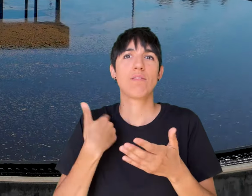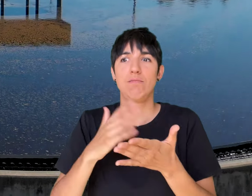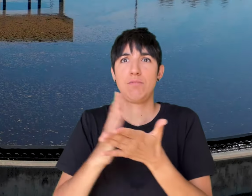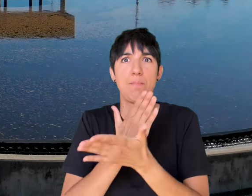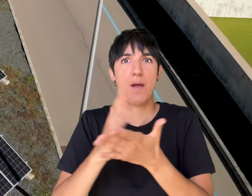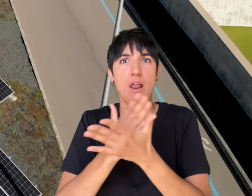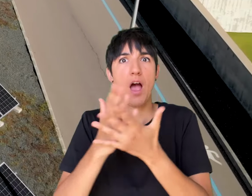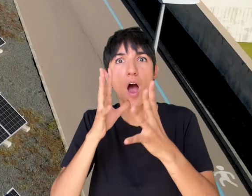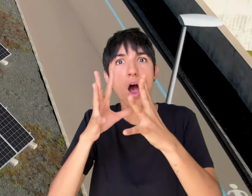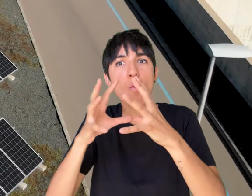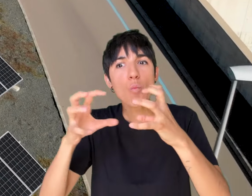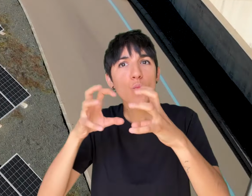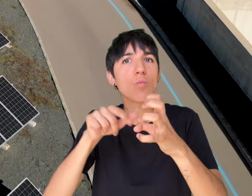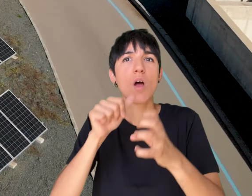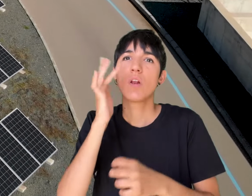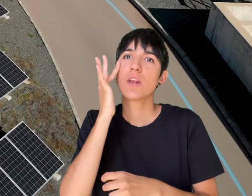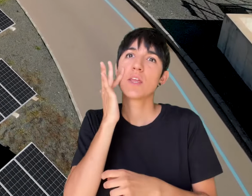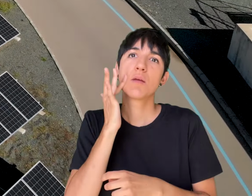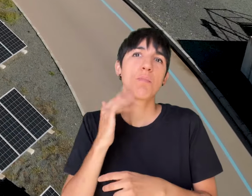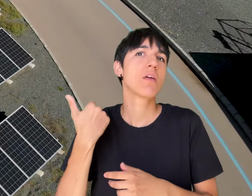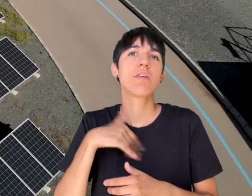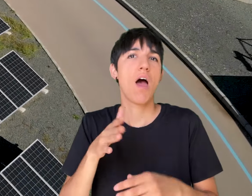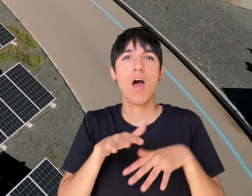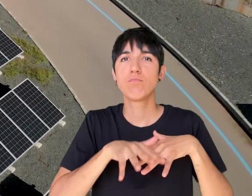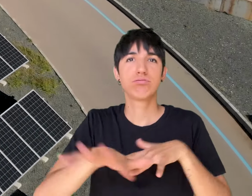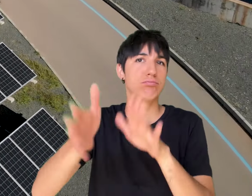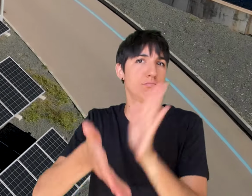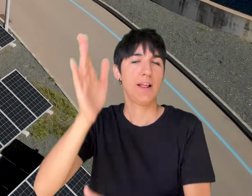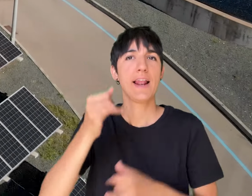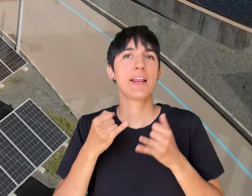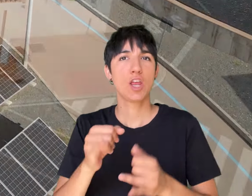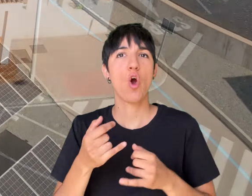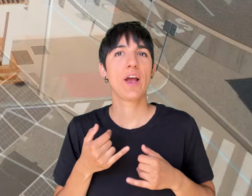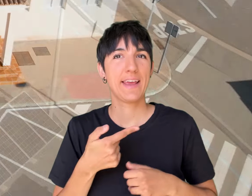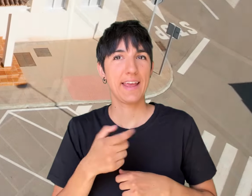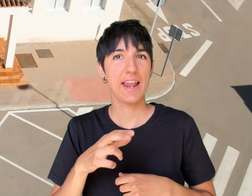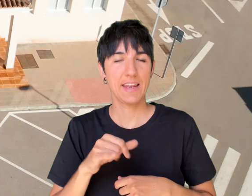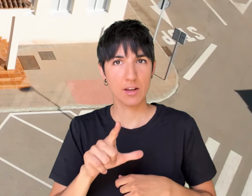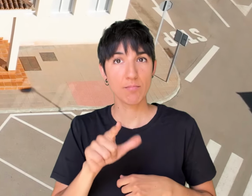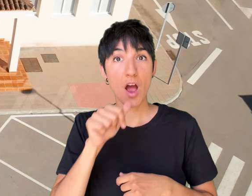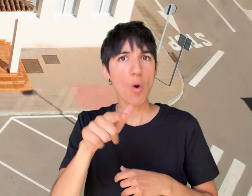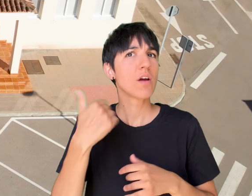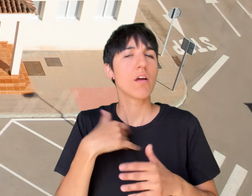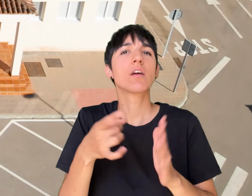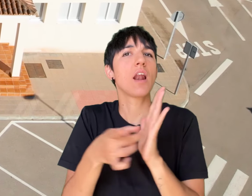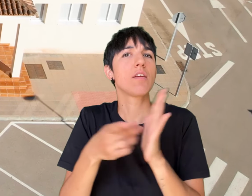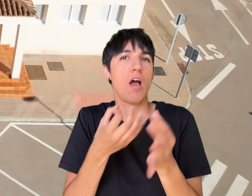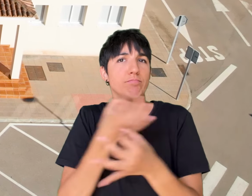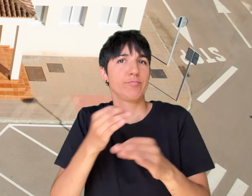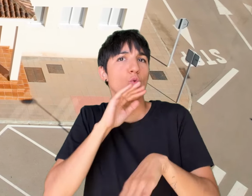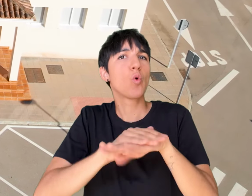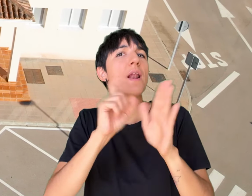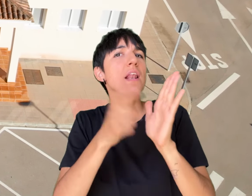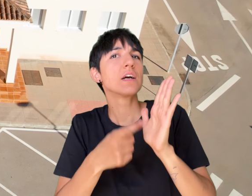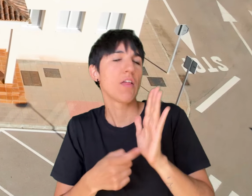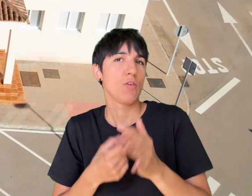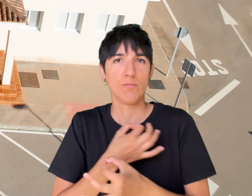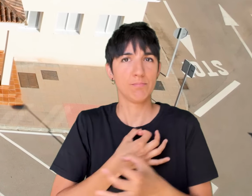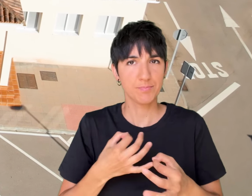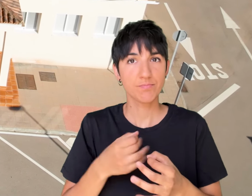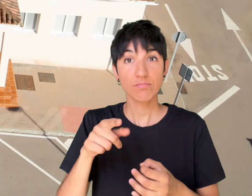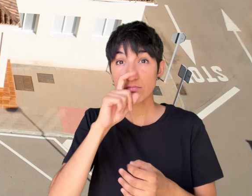A lo largo de los años, la biofactoría Sur ha sufrido importantes mejoras en la línea de agua, con la construcción de